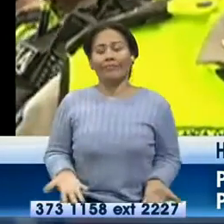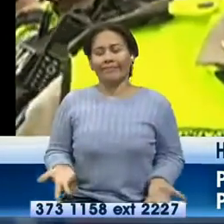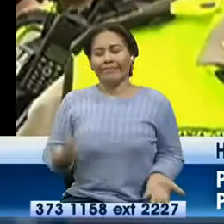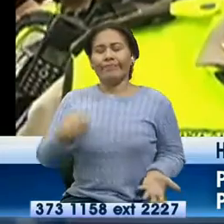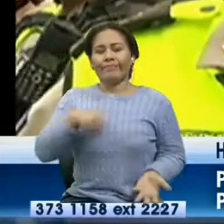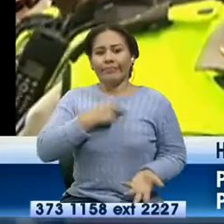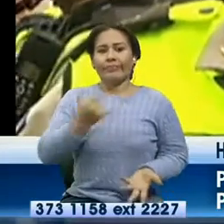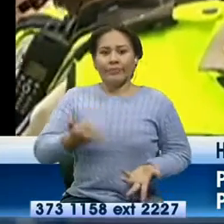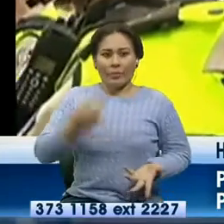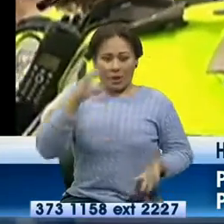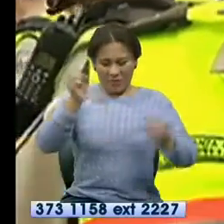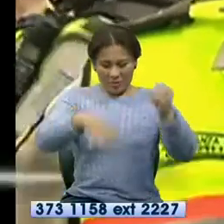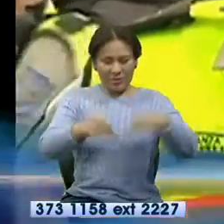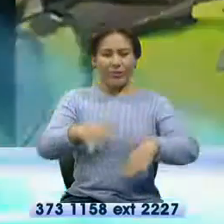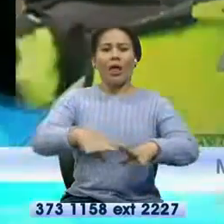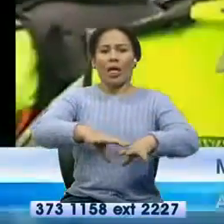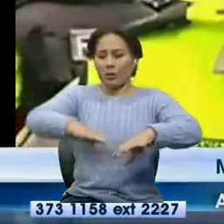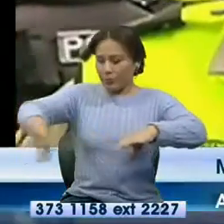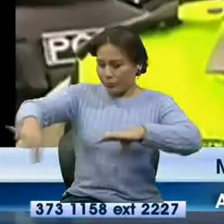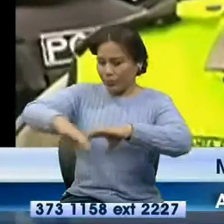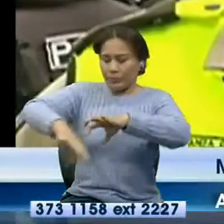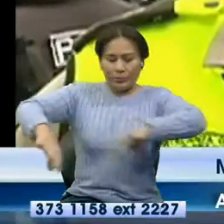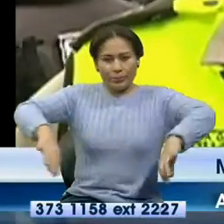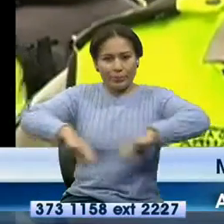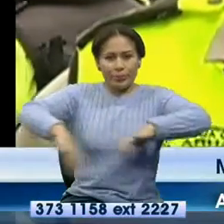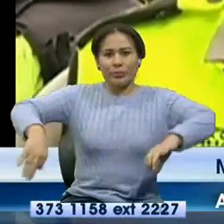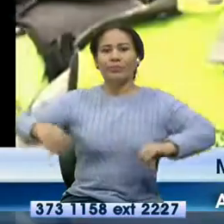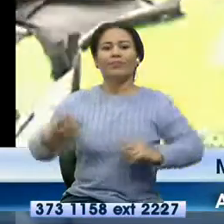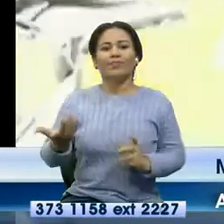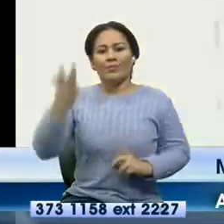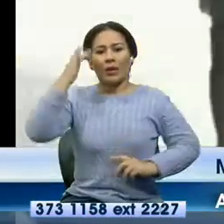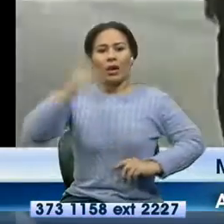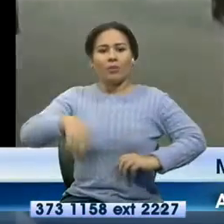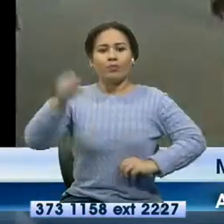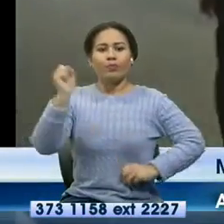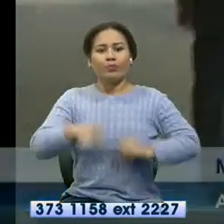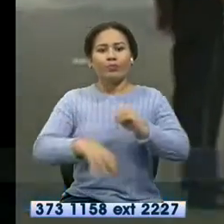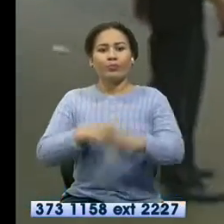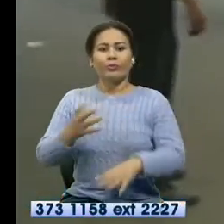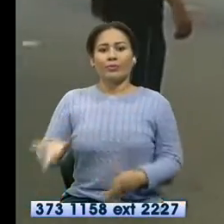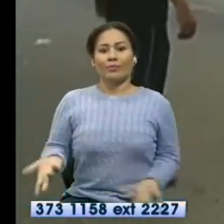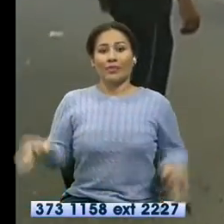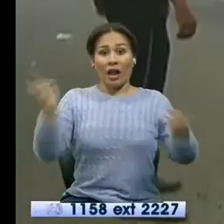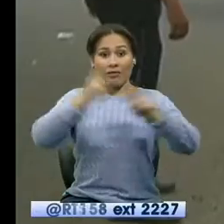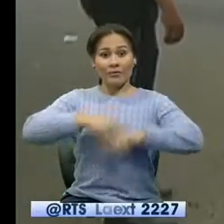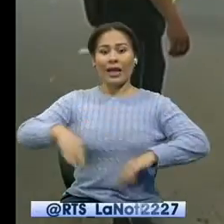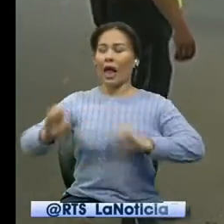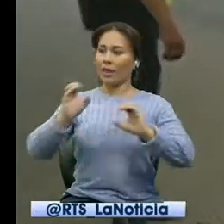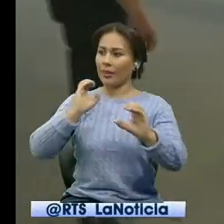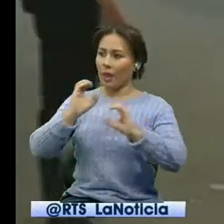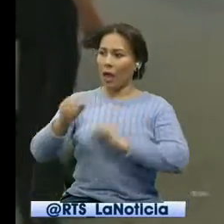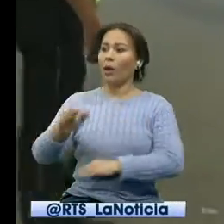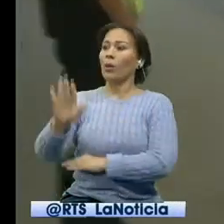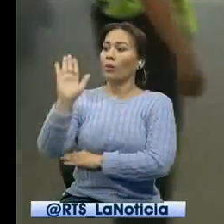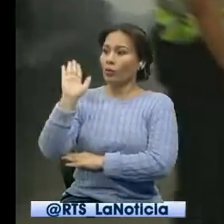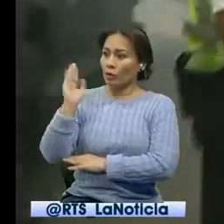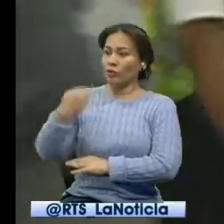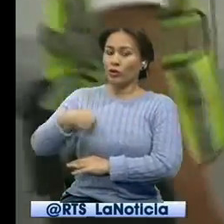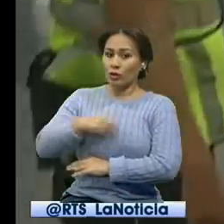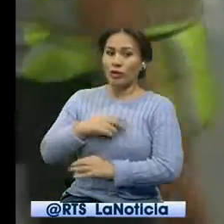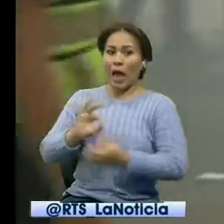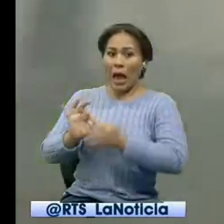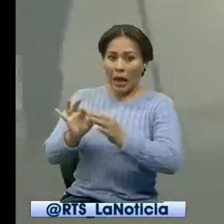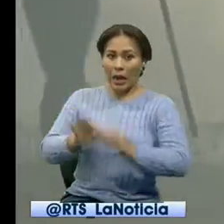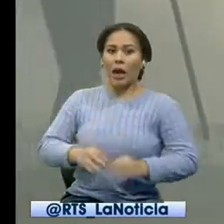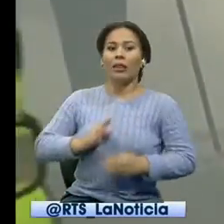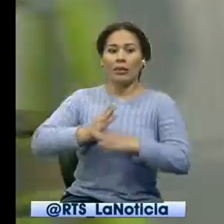ya las llantas y los troncos que han estado siendo quemados en el lugar. Al final predominó el diálogo y la promesa de escuchar